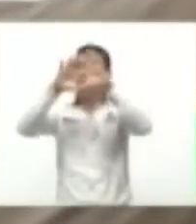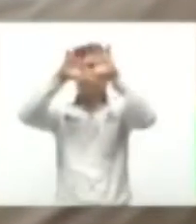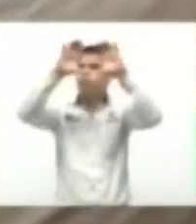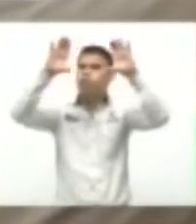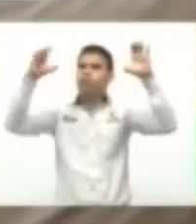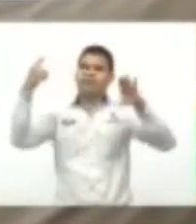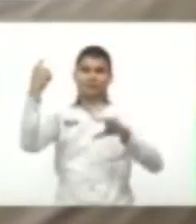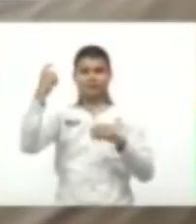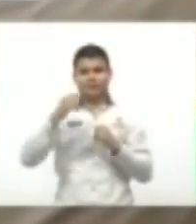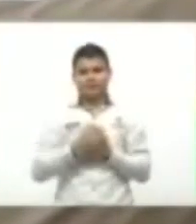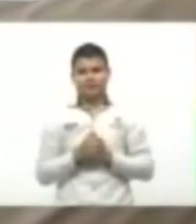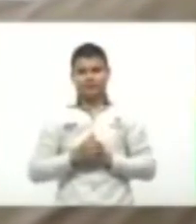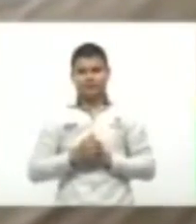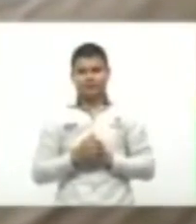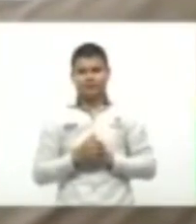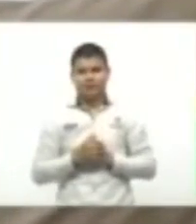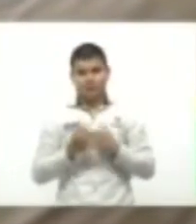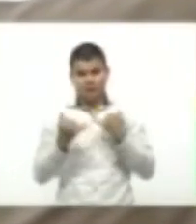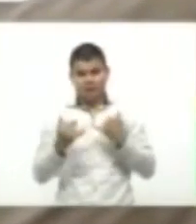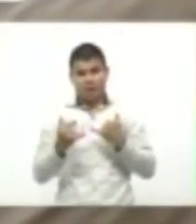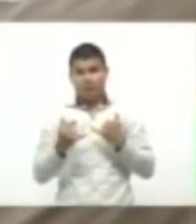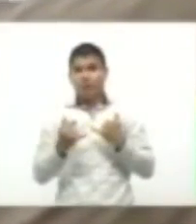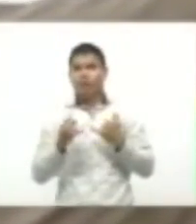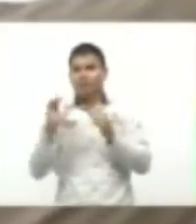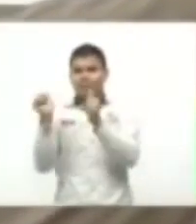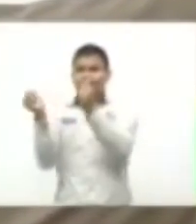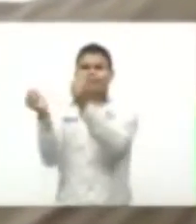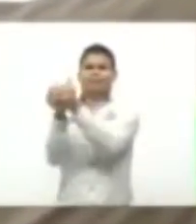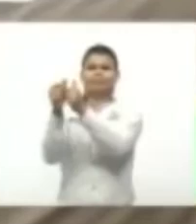Acompañado de los problemas de las tormentas